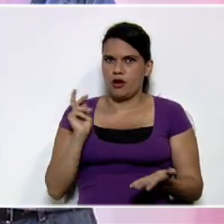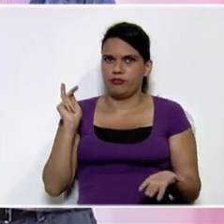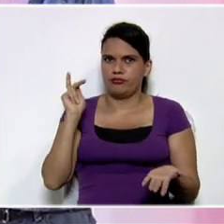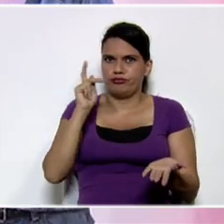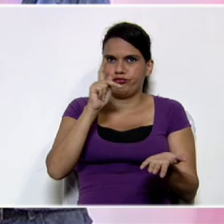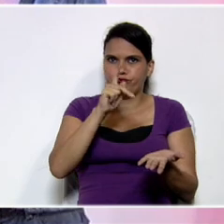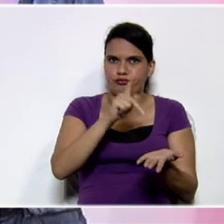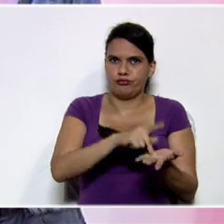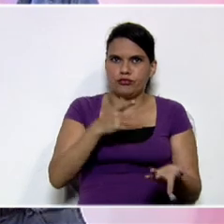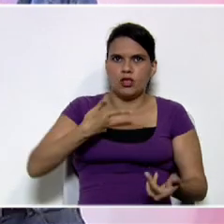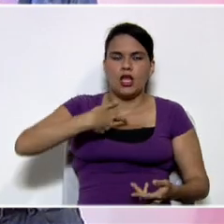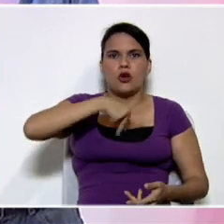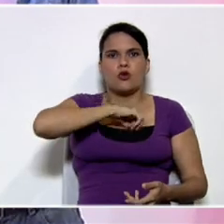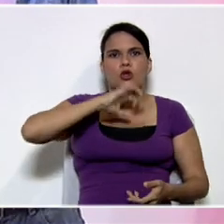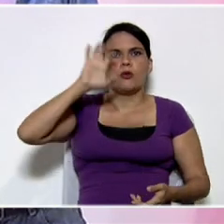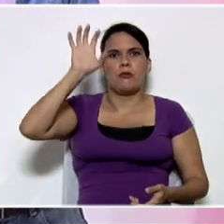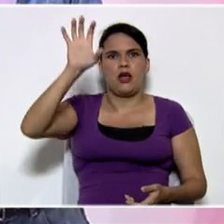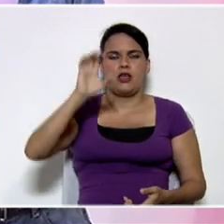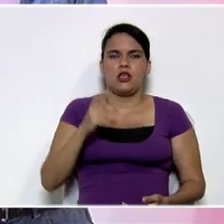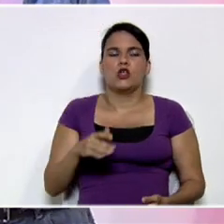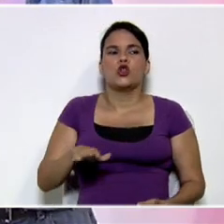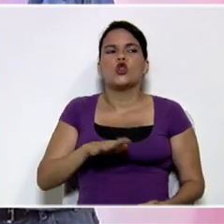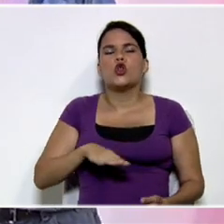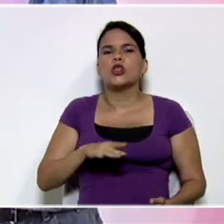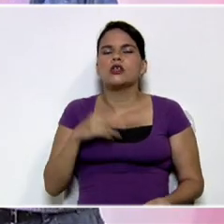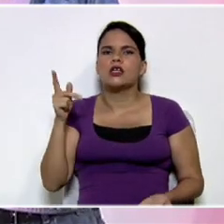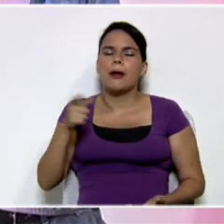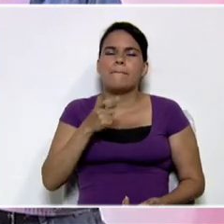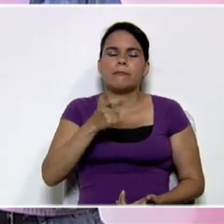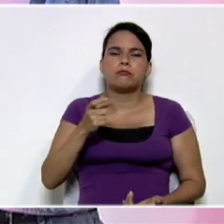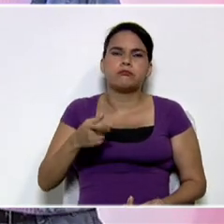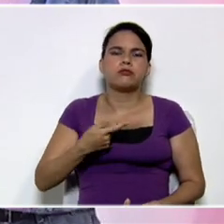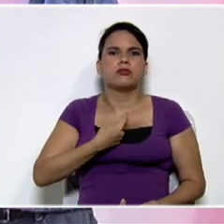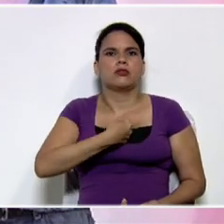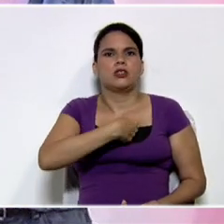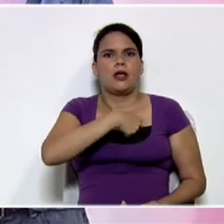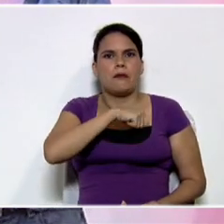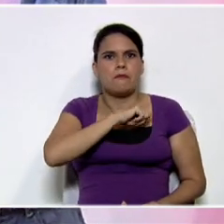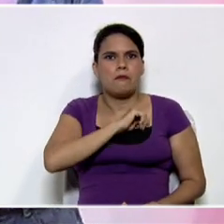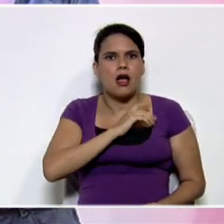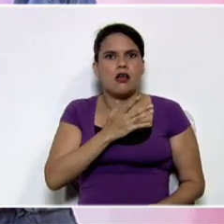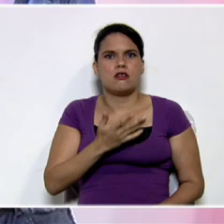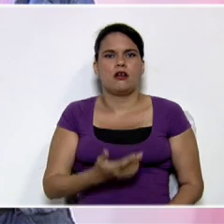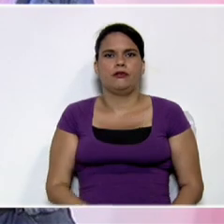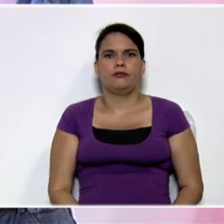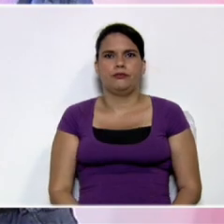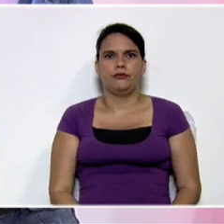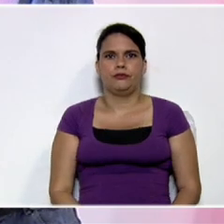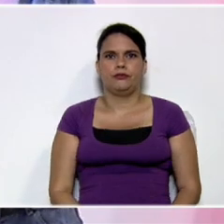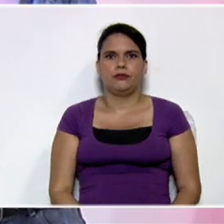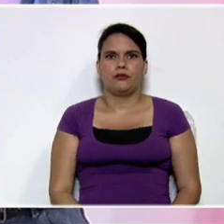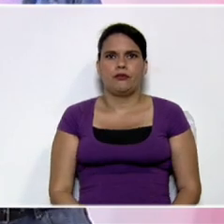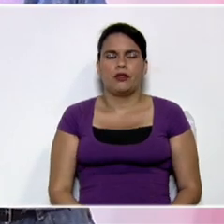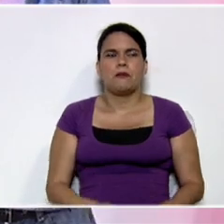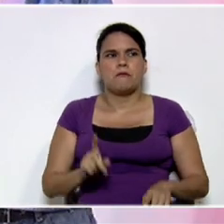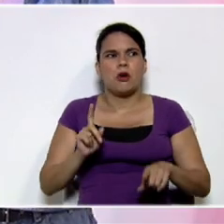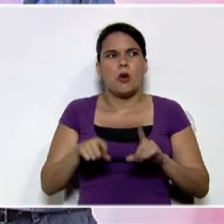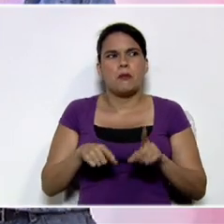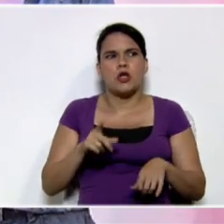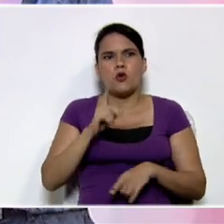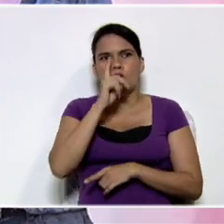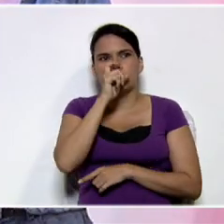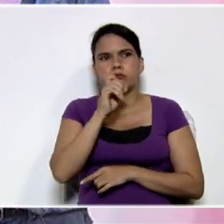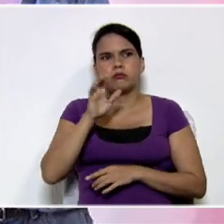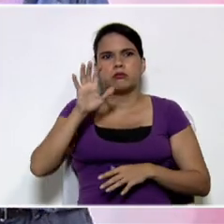llegan inmigrantes procedentes de España, Italia y Portugal a mediados de los años